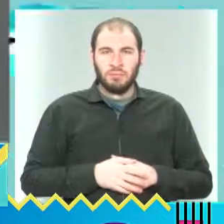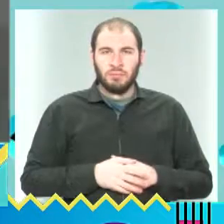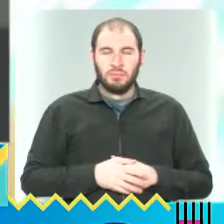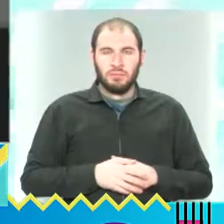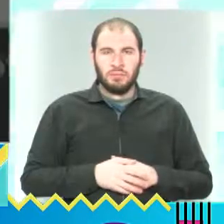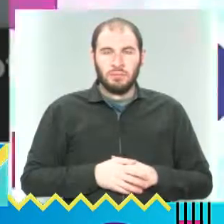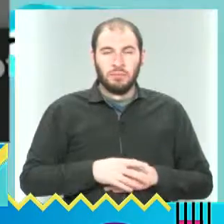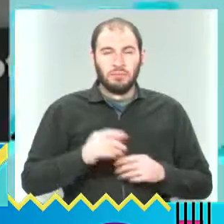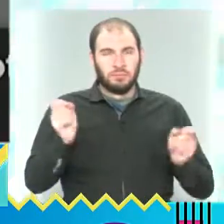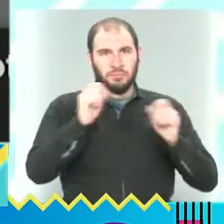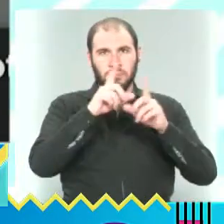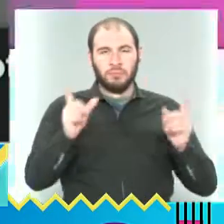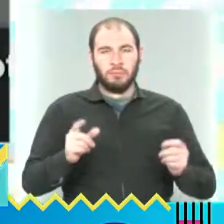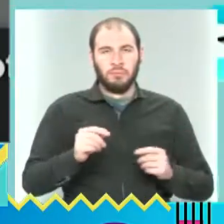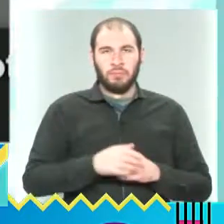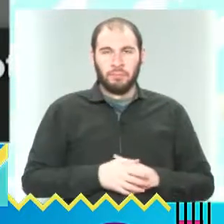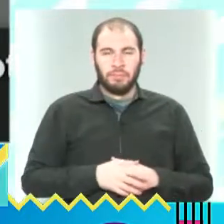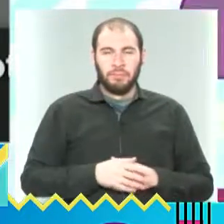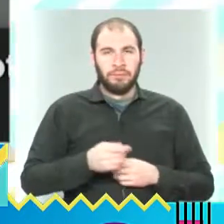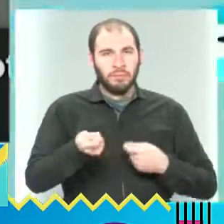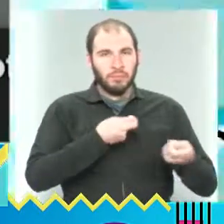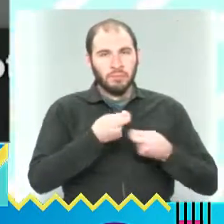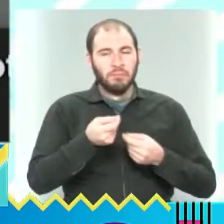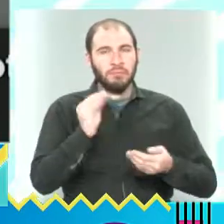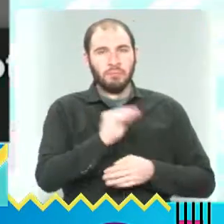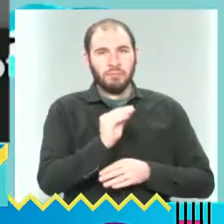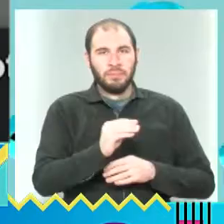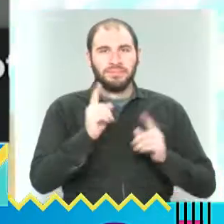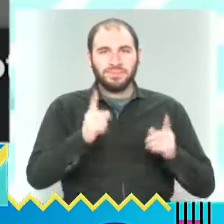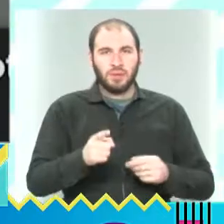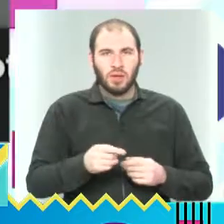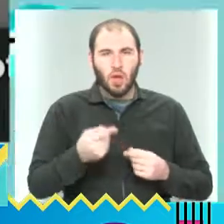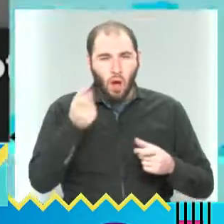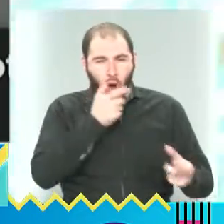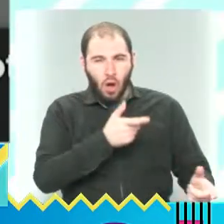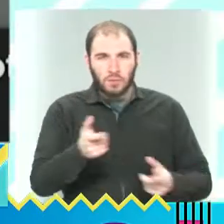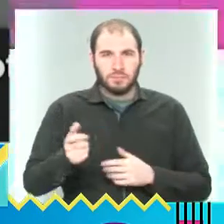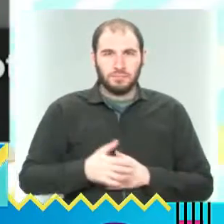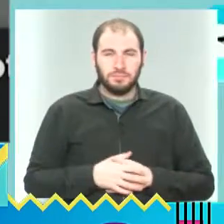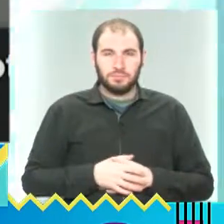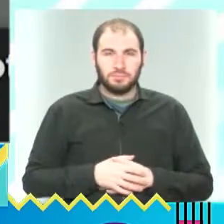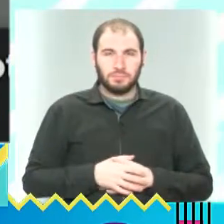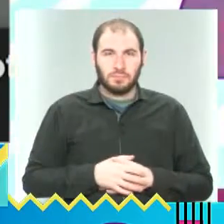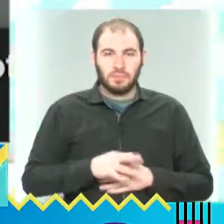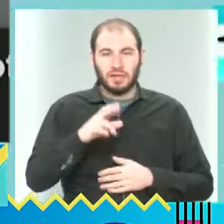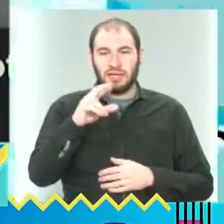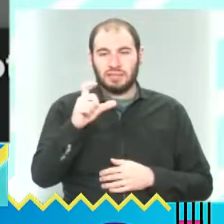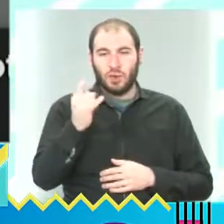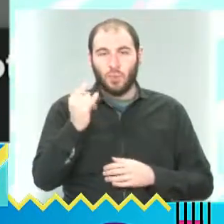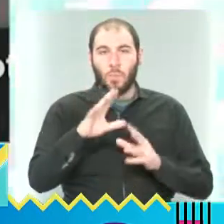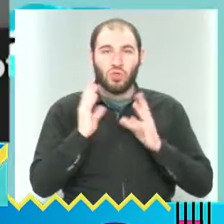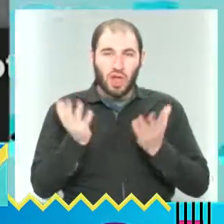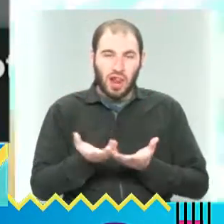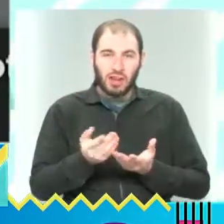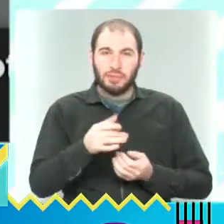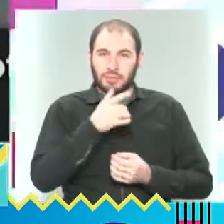Es impresionante nada más, o sea, el negocio de la basura y el poder controlar el RCU a nivel mundial,